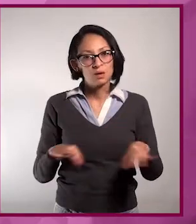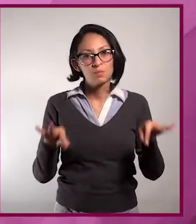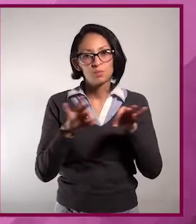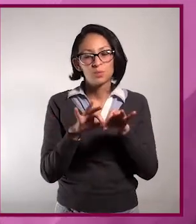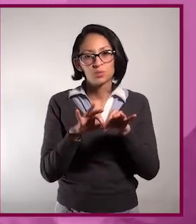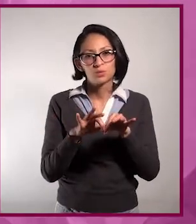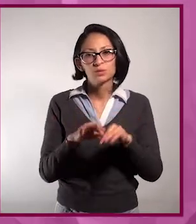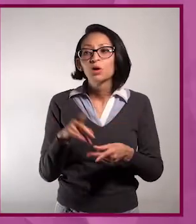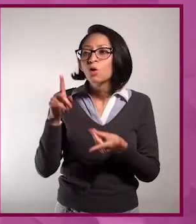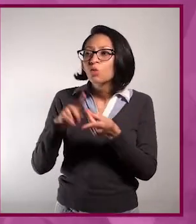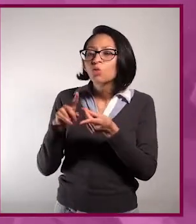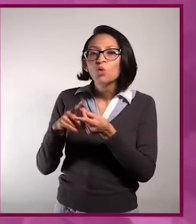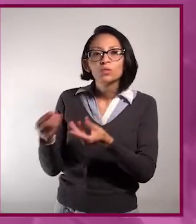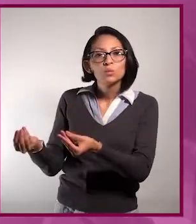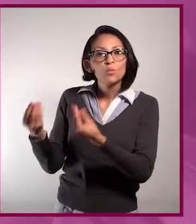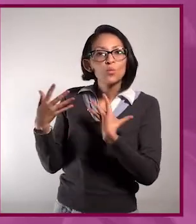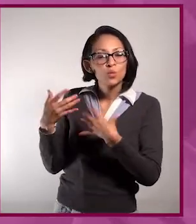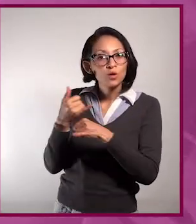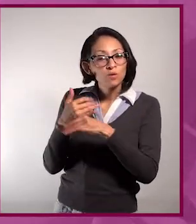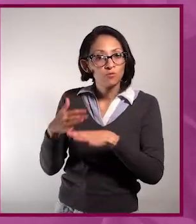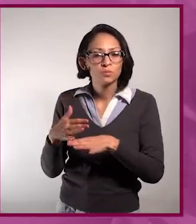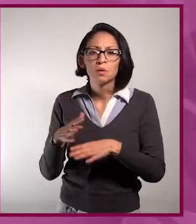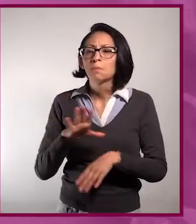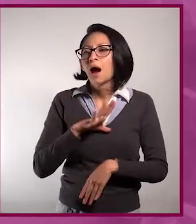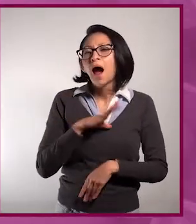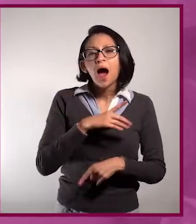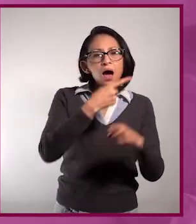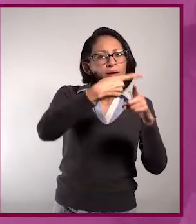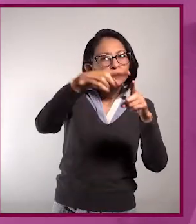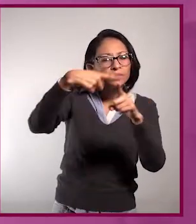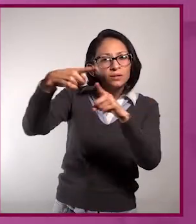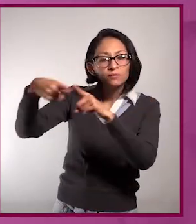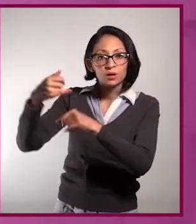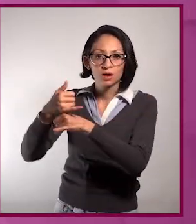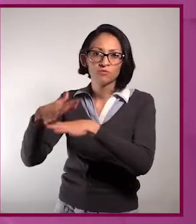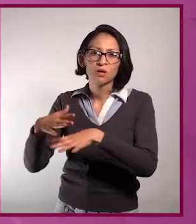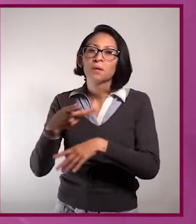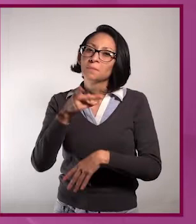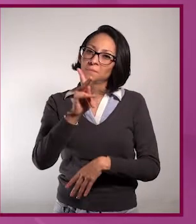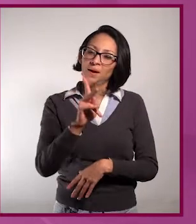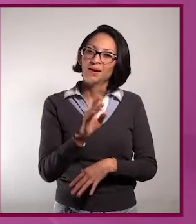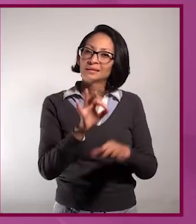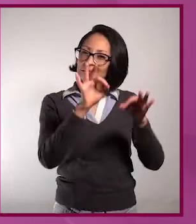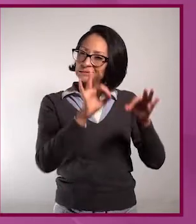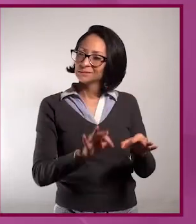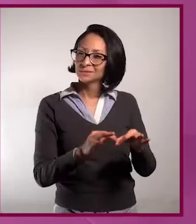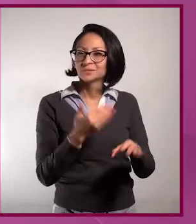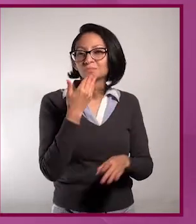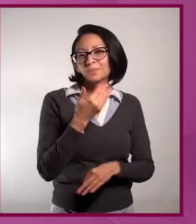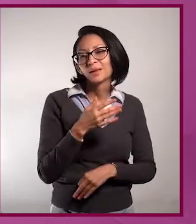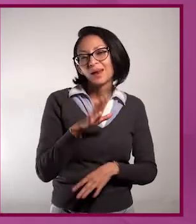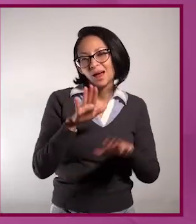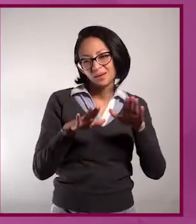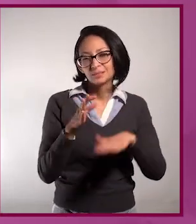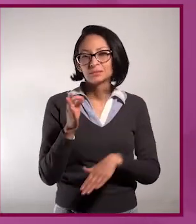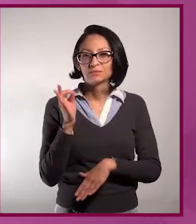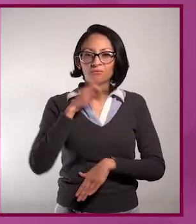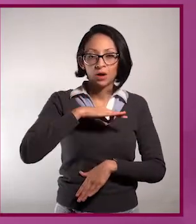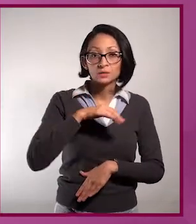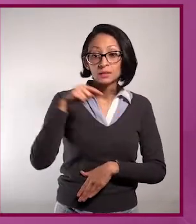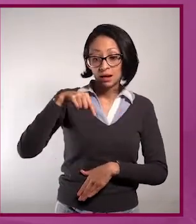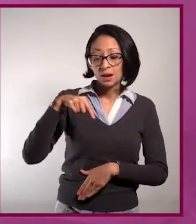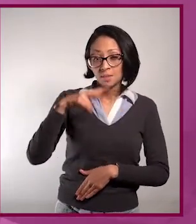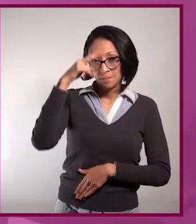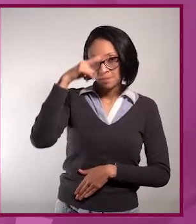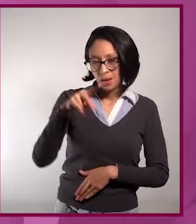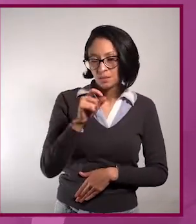Y también de dónde viene la información, porque puede haber muchas fuentes de información que no son científicas y no son adecuadas. En México lo